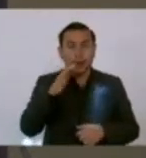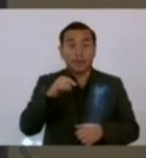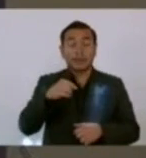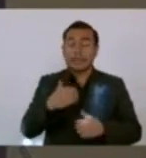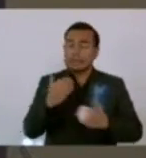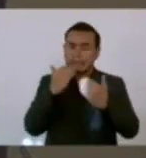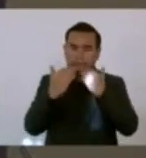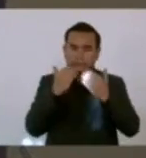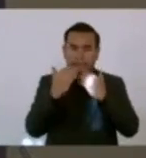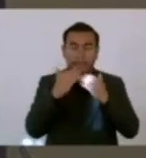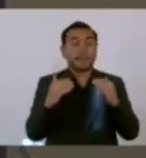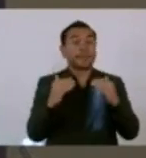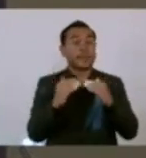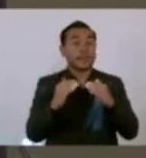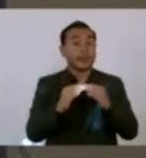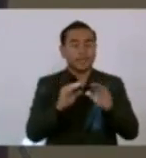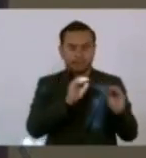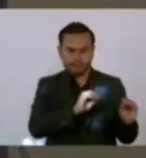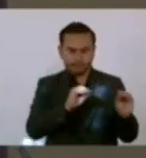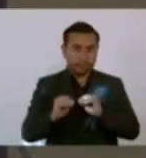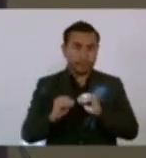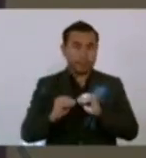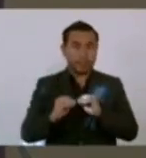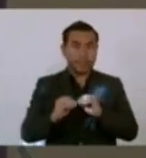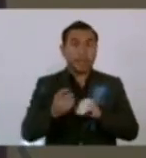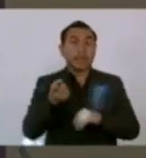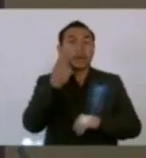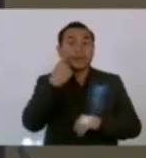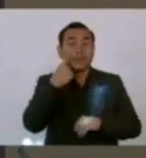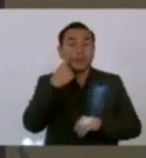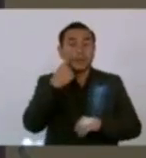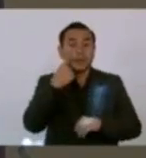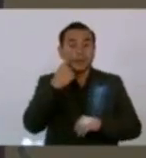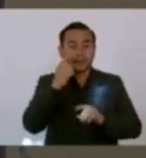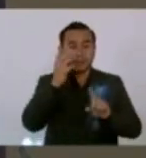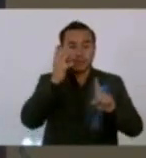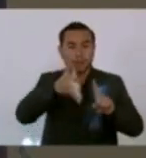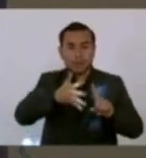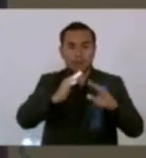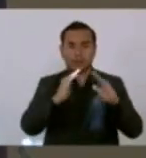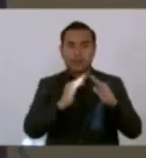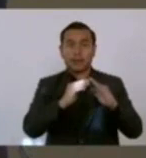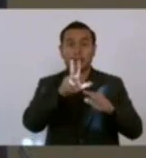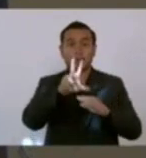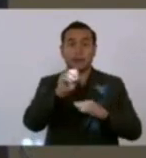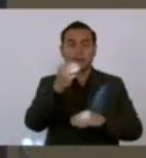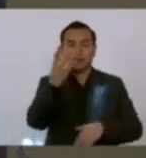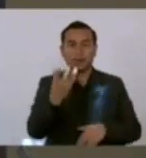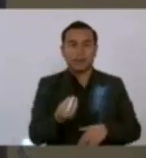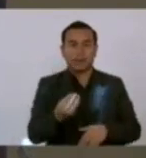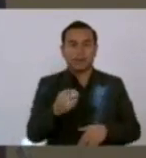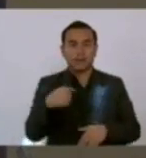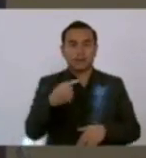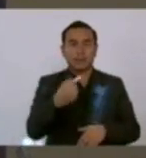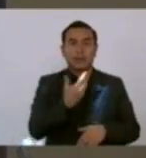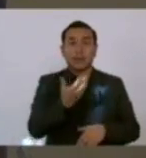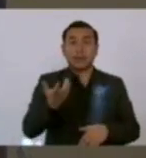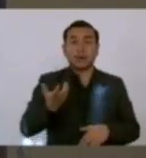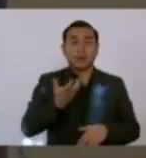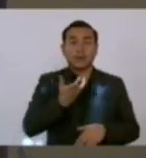ahorita, también se les deberá aplicar la cuarentena o, en su defecto, una cuarentena más pequeña de la de 30 días, siempre y cuando se les corran las